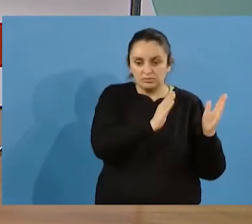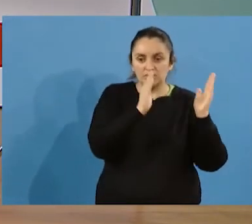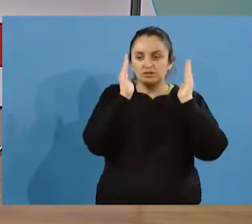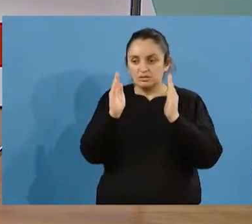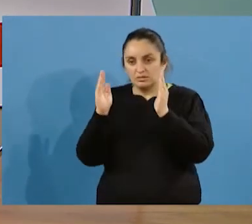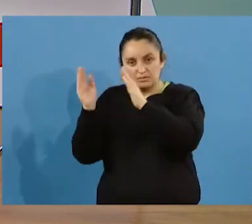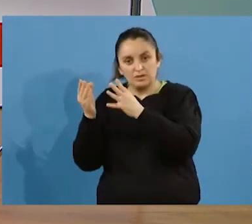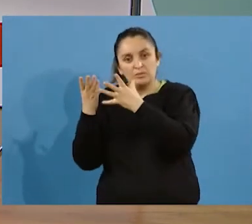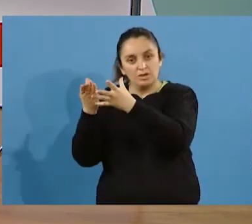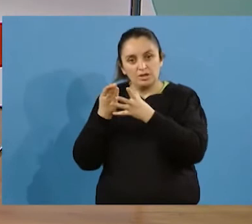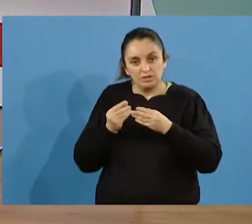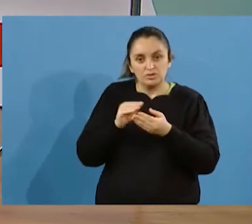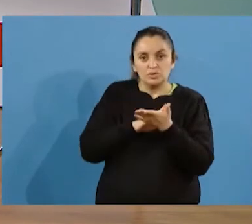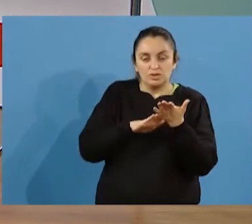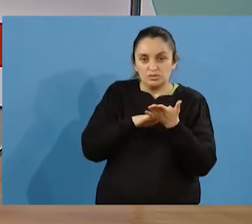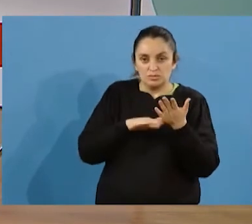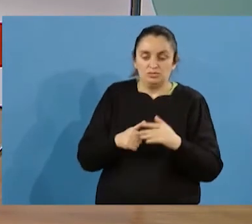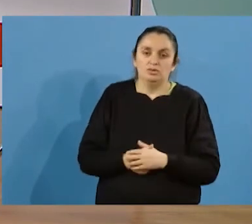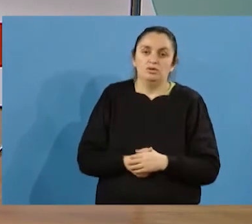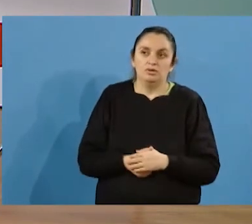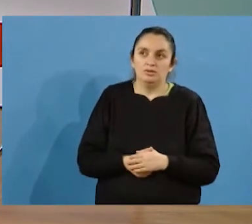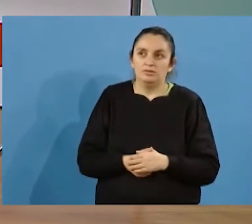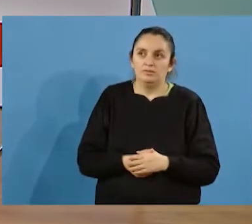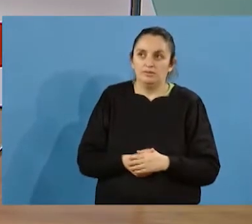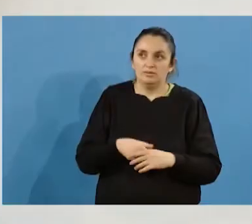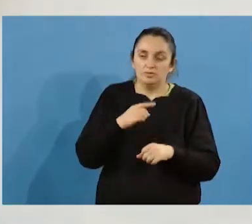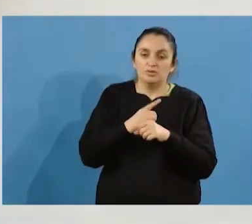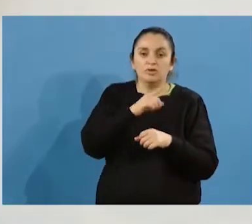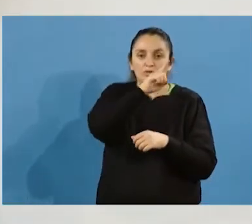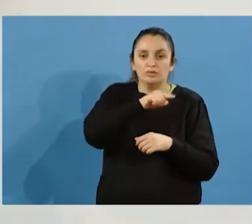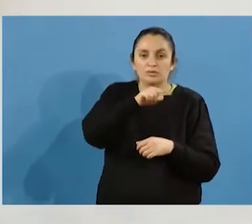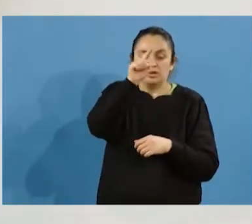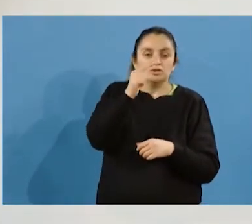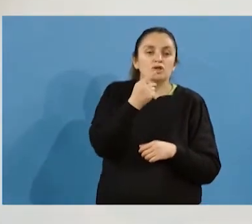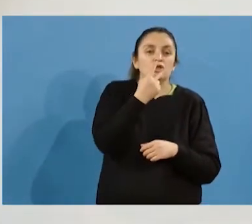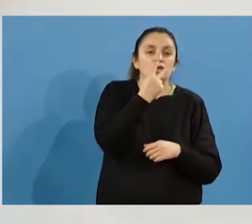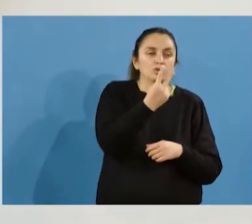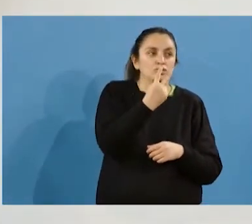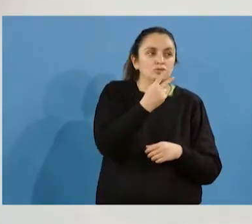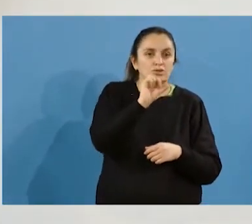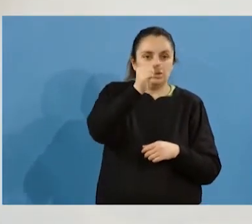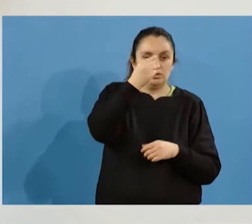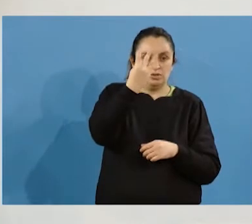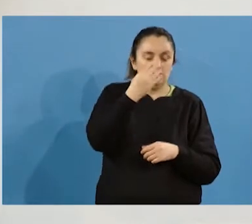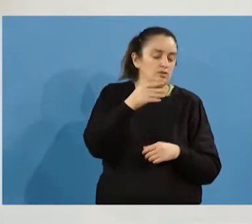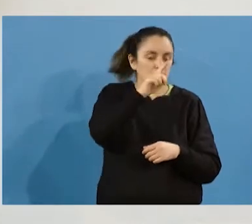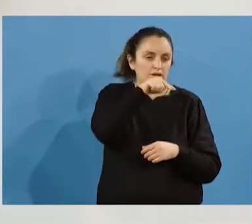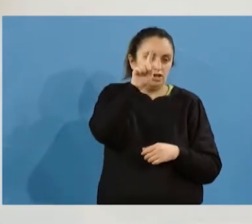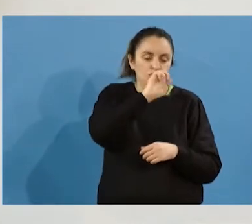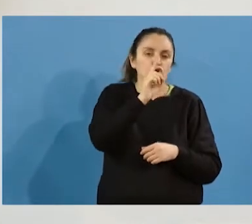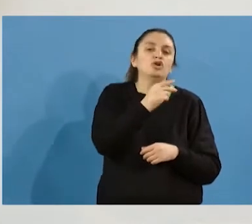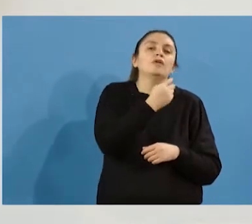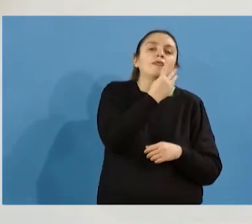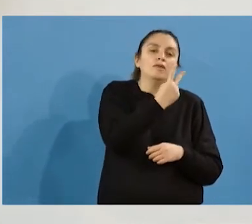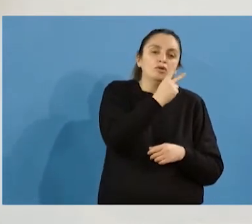pueda resolver entonces esto es una potencia es 2 a la 4 entonces va a ser 2 por 2 por 2 por 2 me